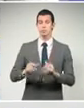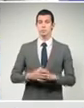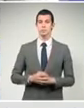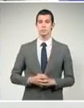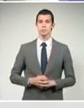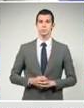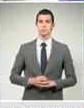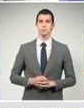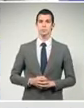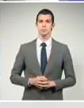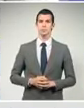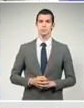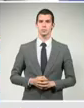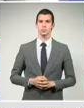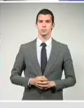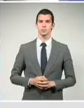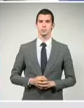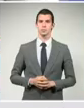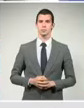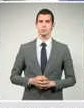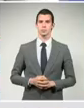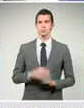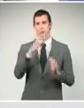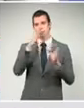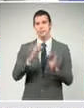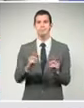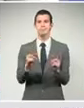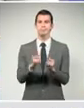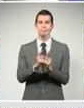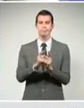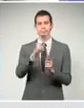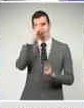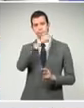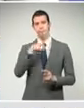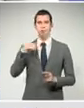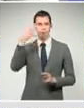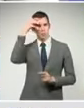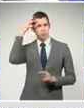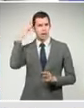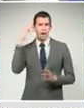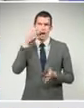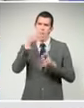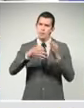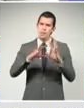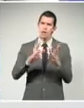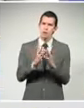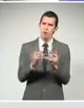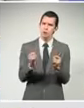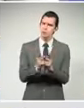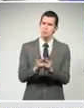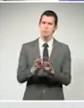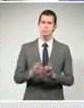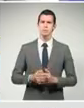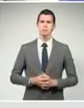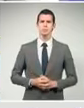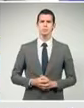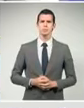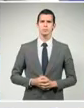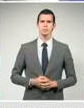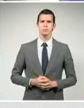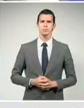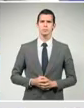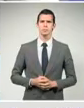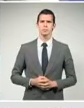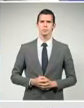nuevo coronavirus. Ha sido el análisis sobre la situación epidemiológica en el país del doctor Francisco Durán García, director